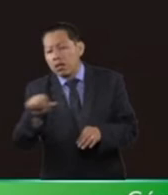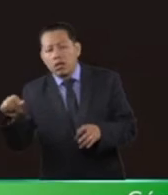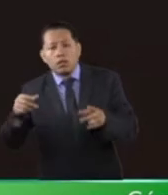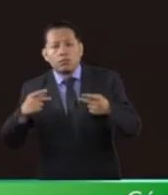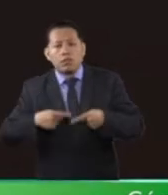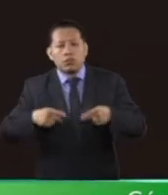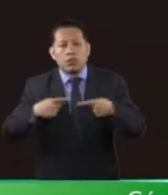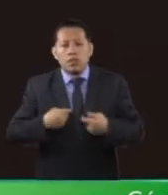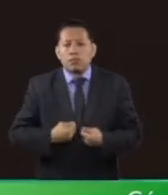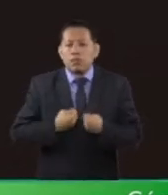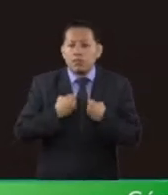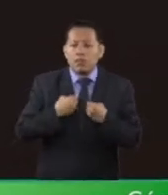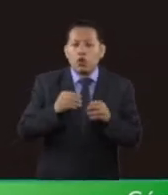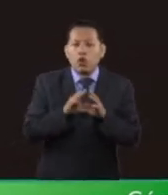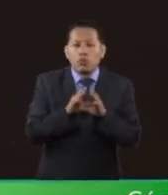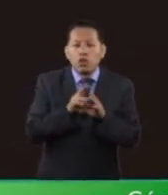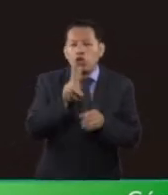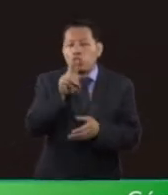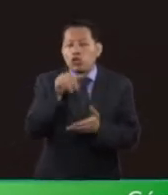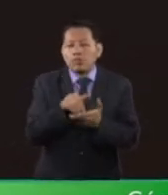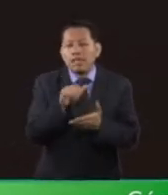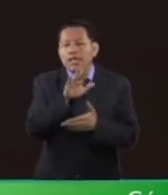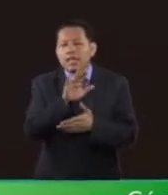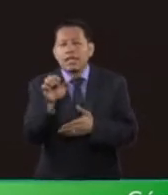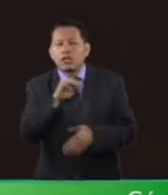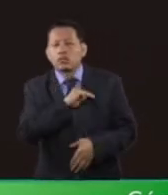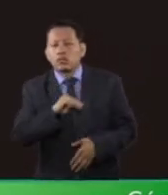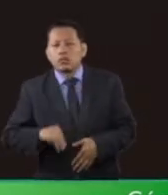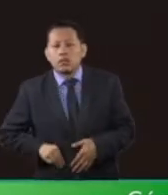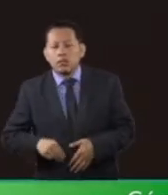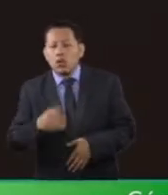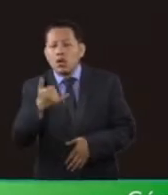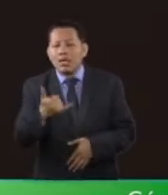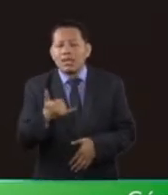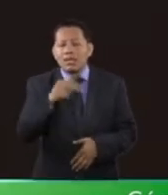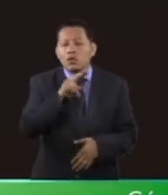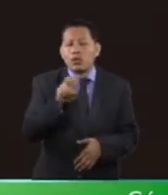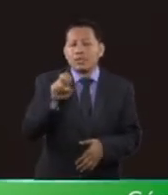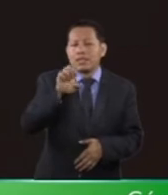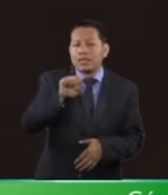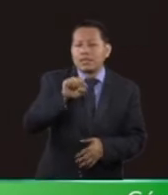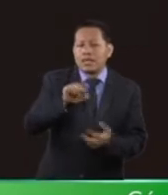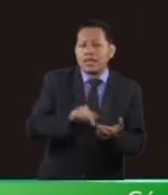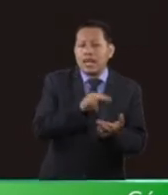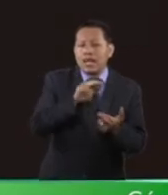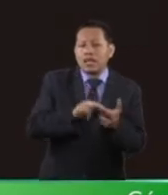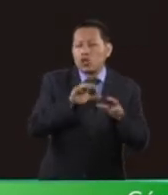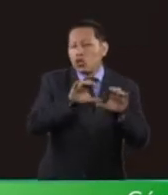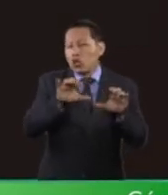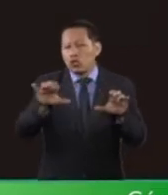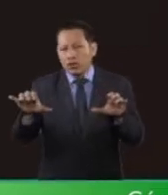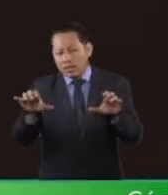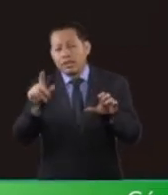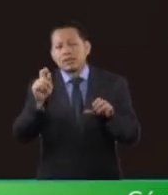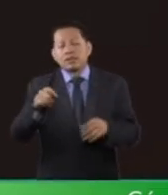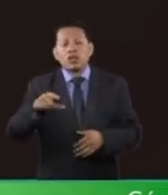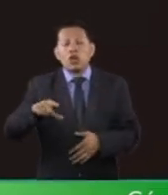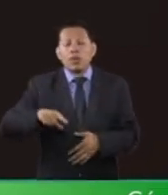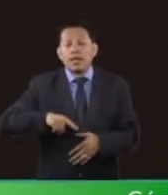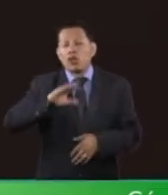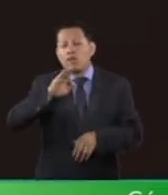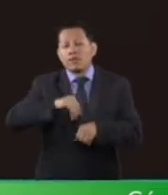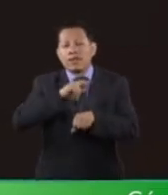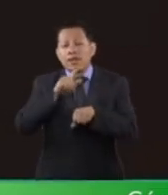casi 2.500 municipios y sus 260 regiones, el gobierno federal